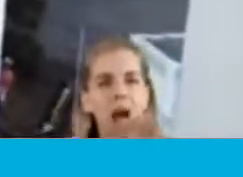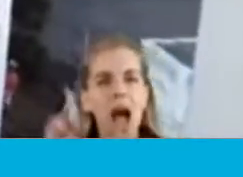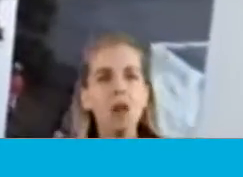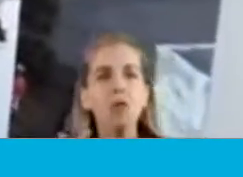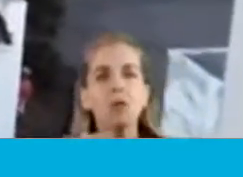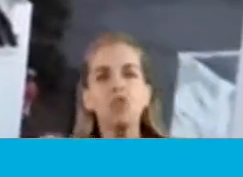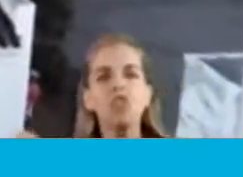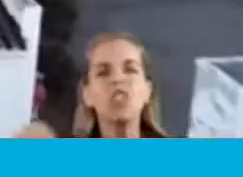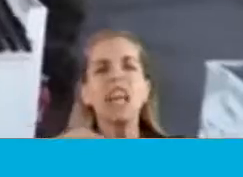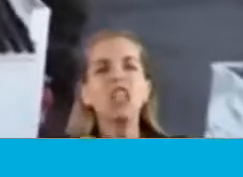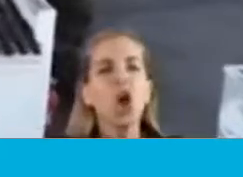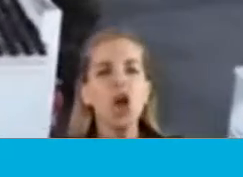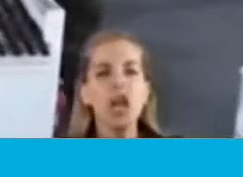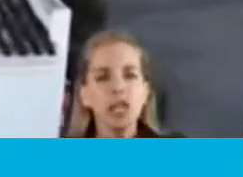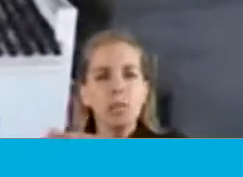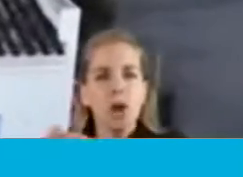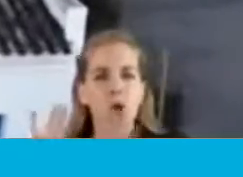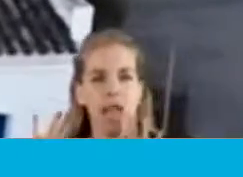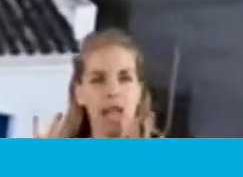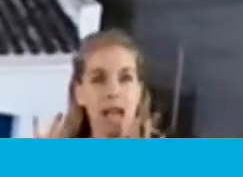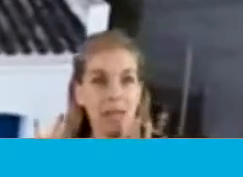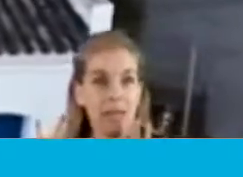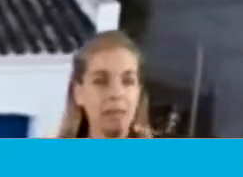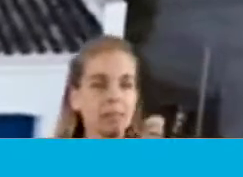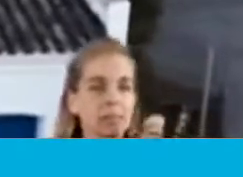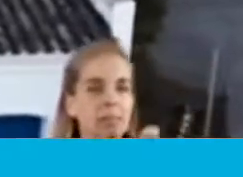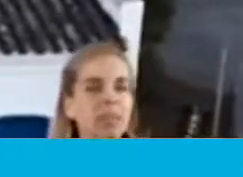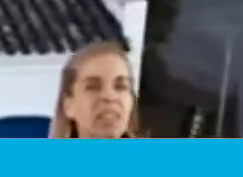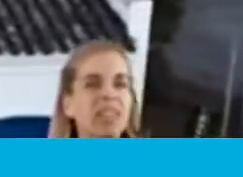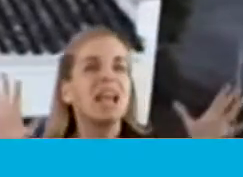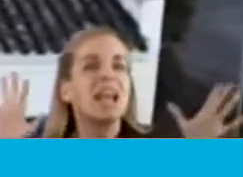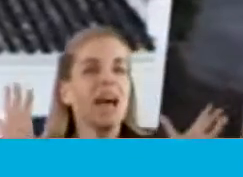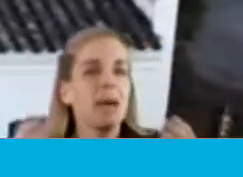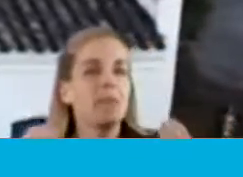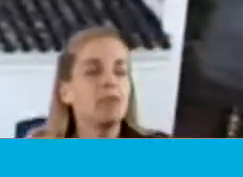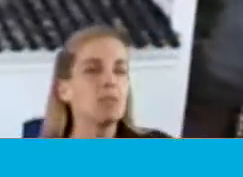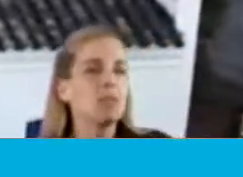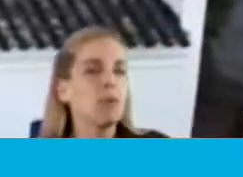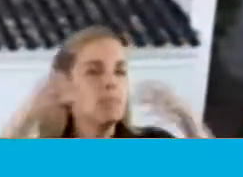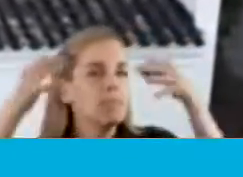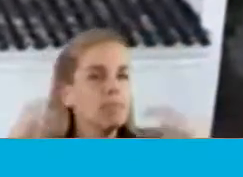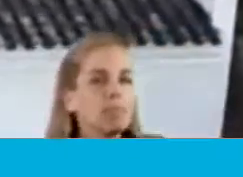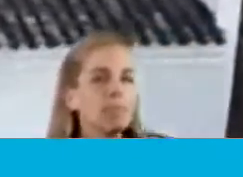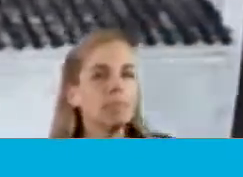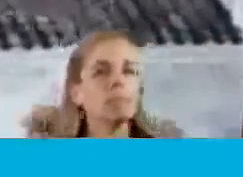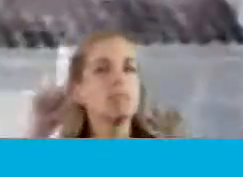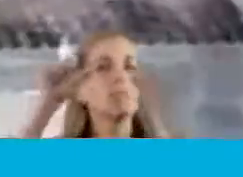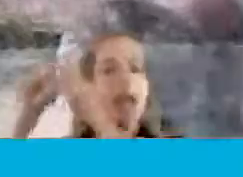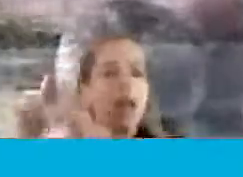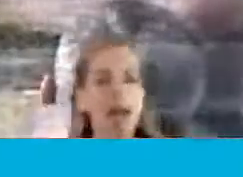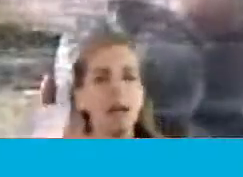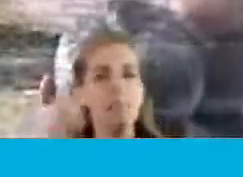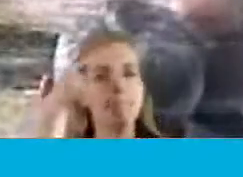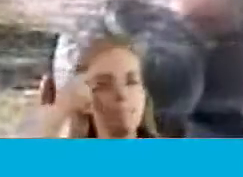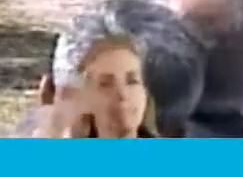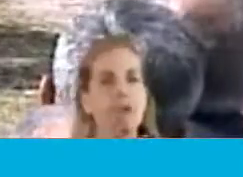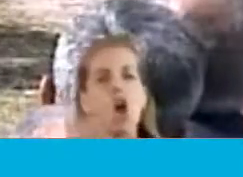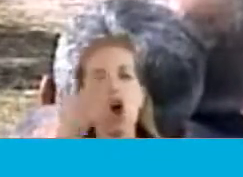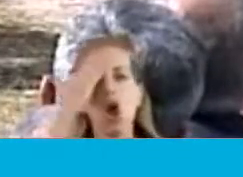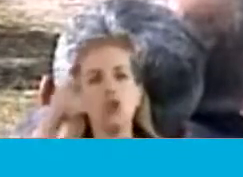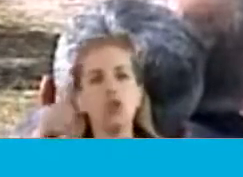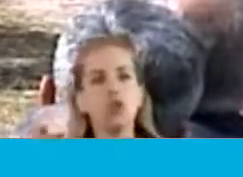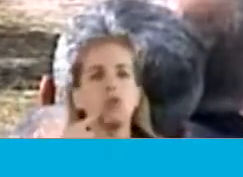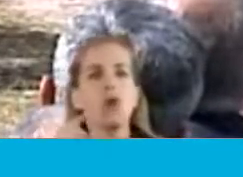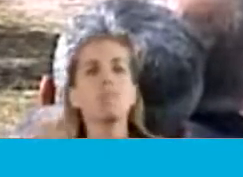Nacimos en un momento en que las nuevas naciones peleaban por darse constituciones y ensayaban la división de los poderes